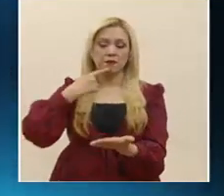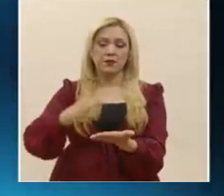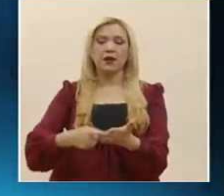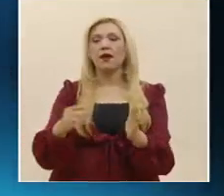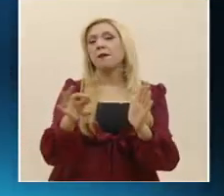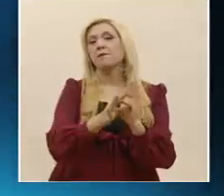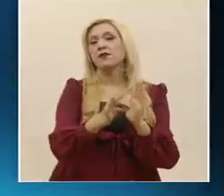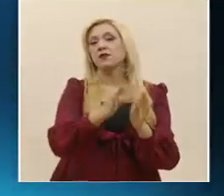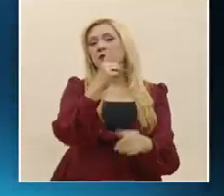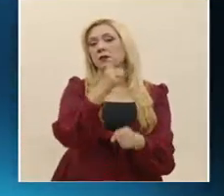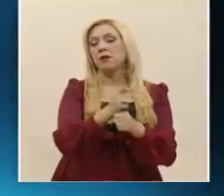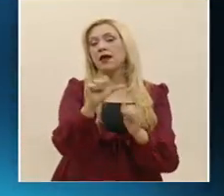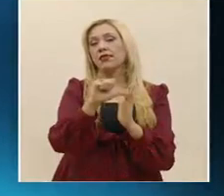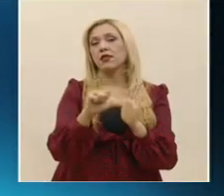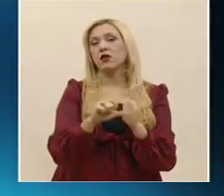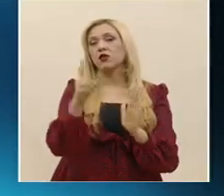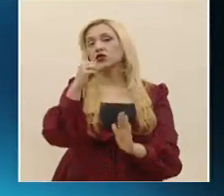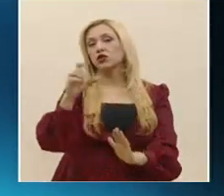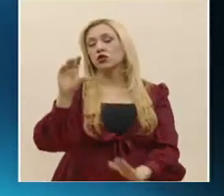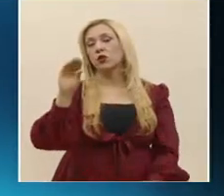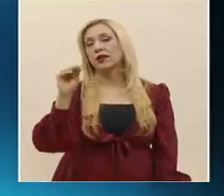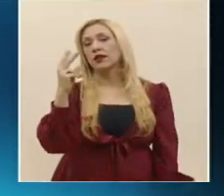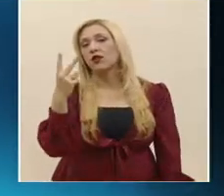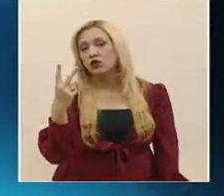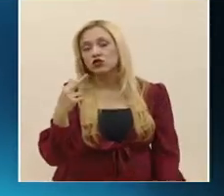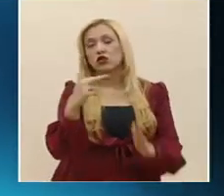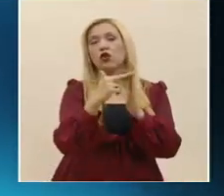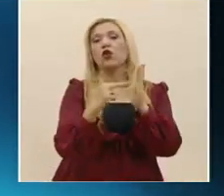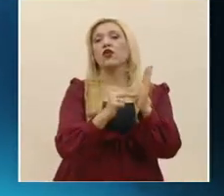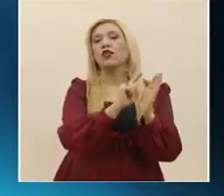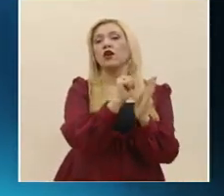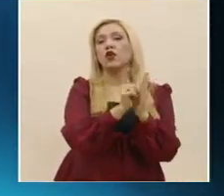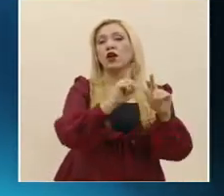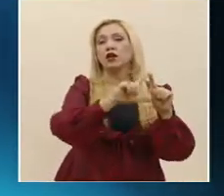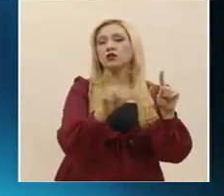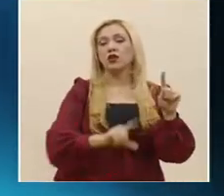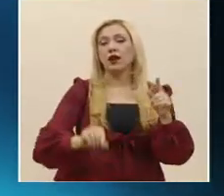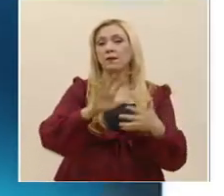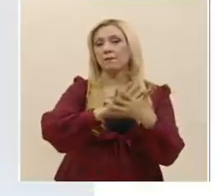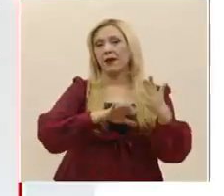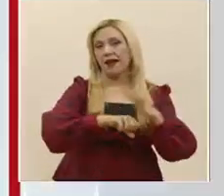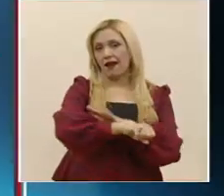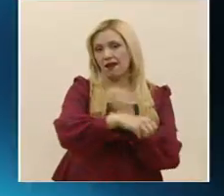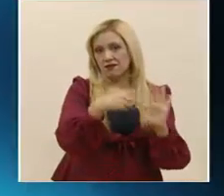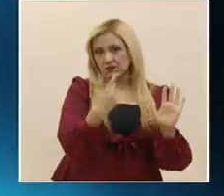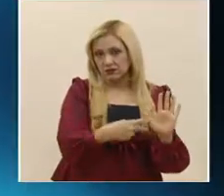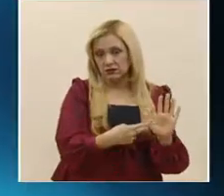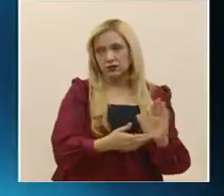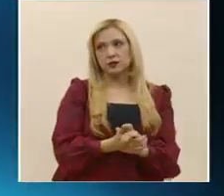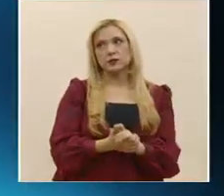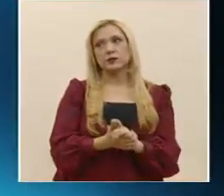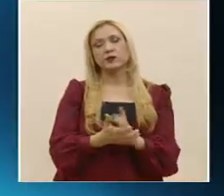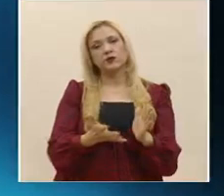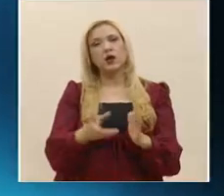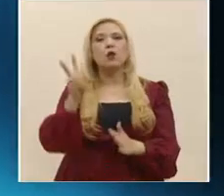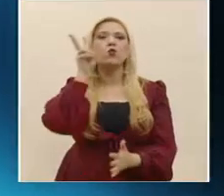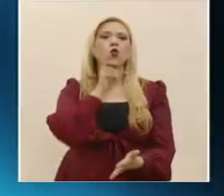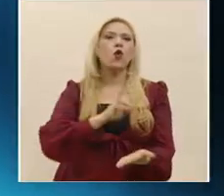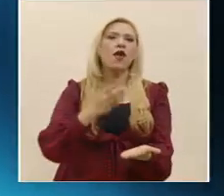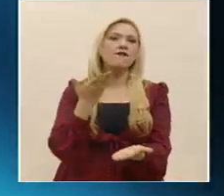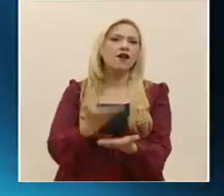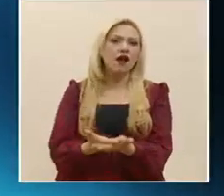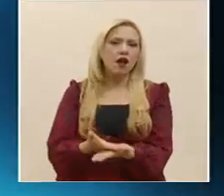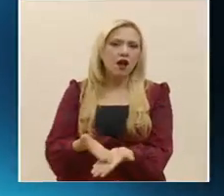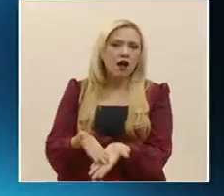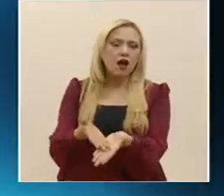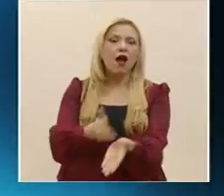fracción primera del artículo 192 del Código Nacional de Procedimientos Penales. Carga de la prueba en los